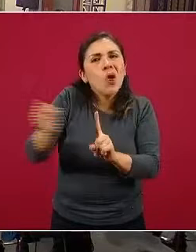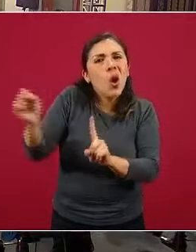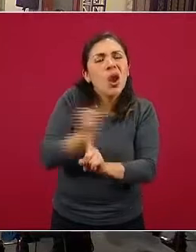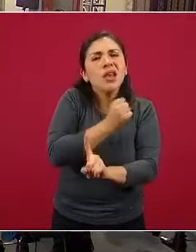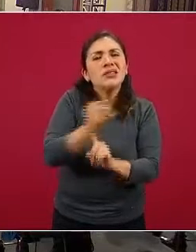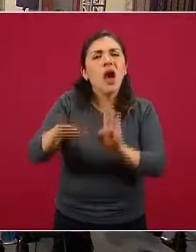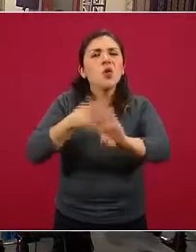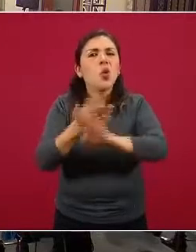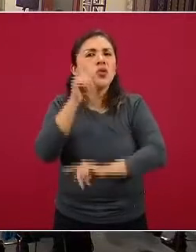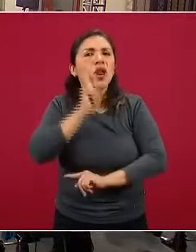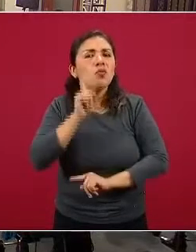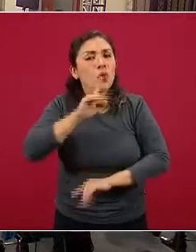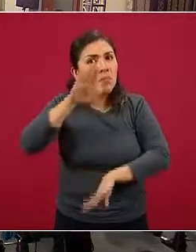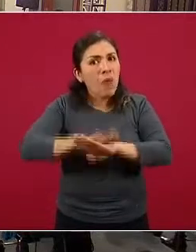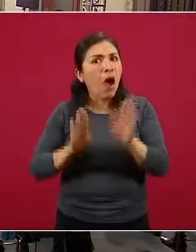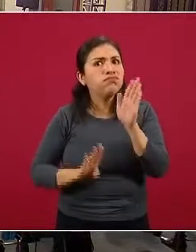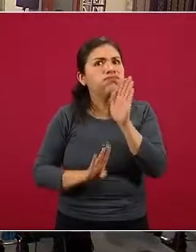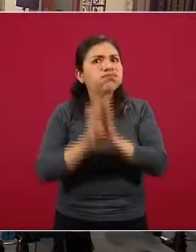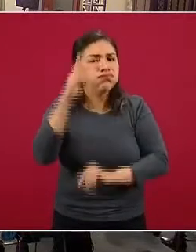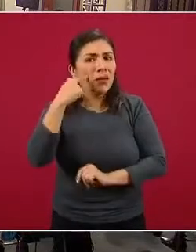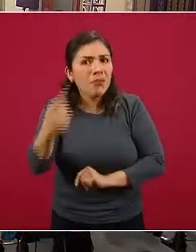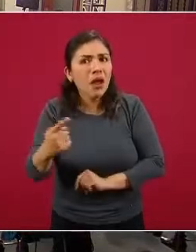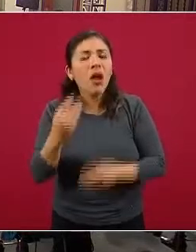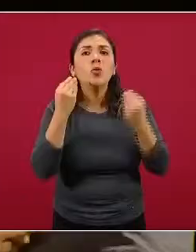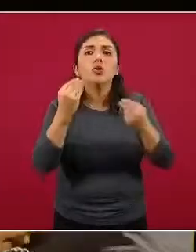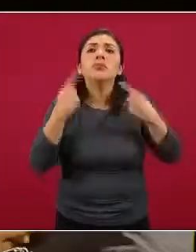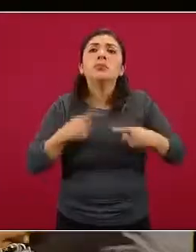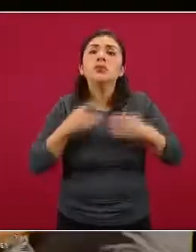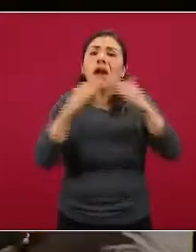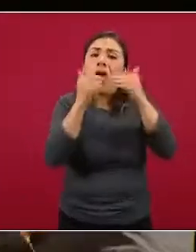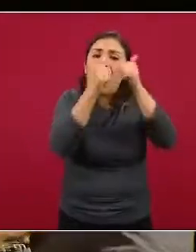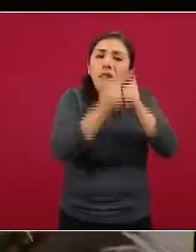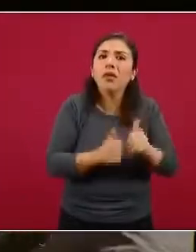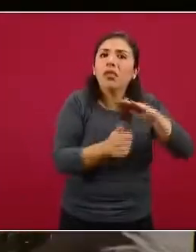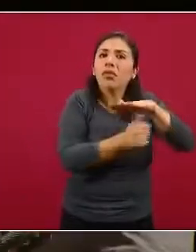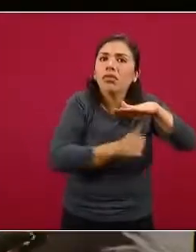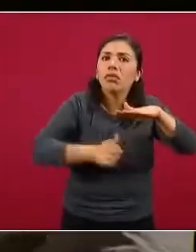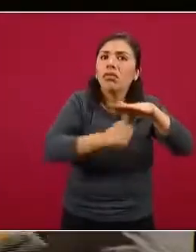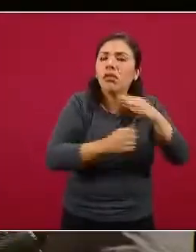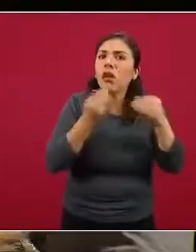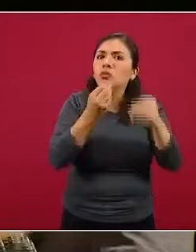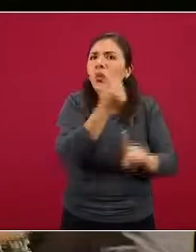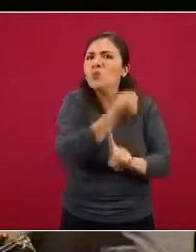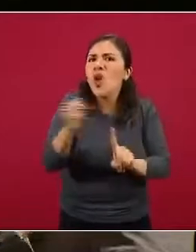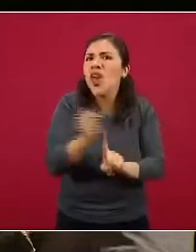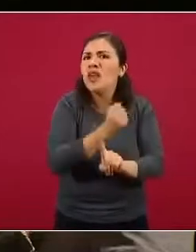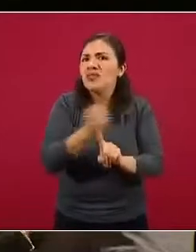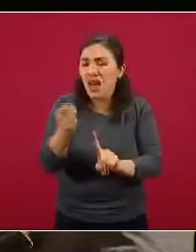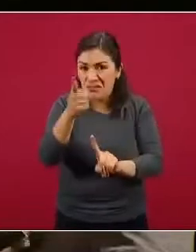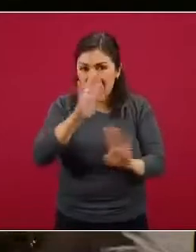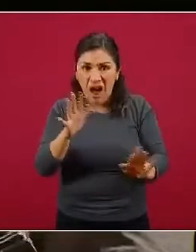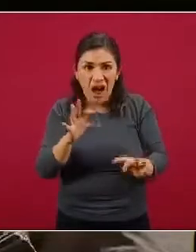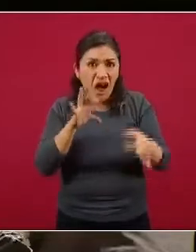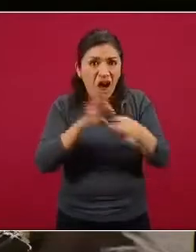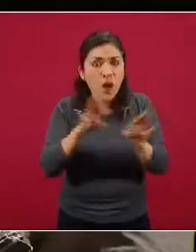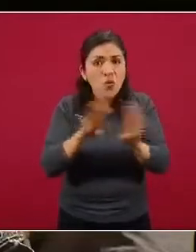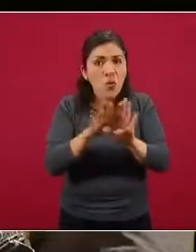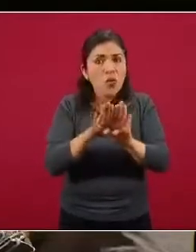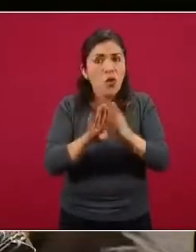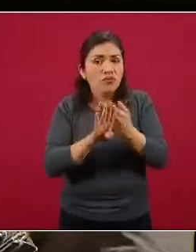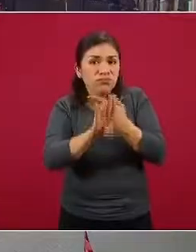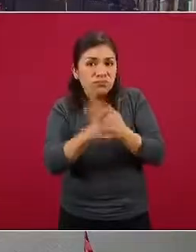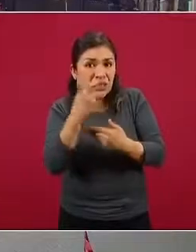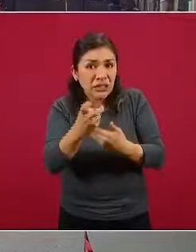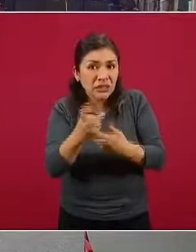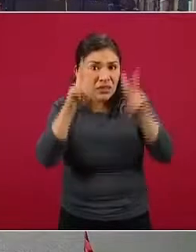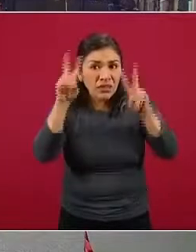repuntado por la cuestión de que mucha gente se ha quedado en el hogar? O sea, ¿tienen alguna relación para evitar esa